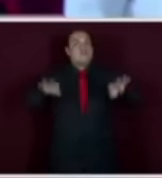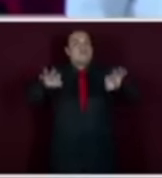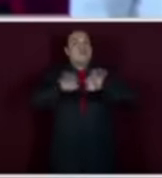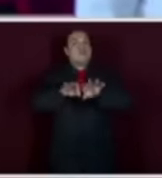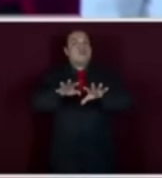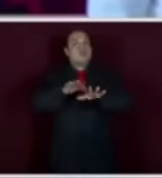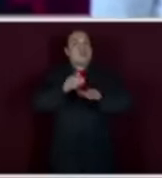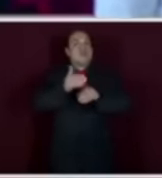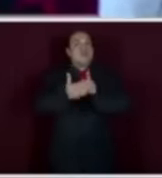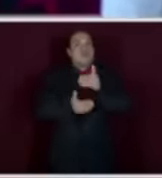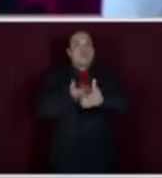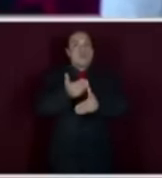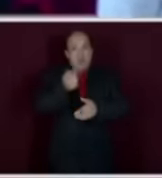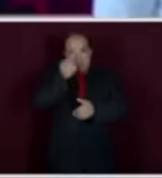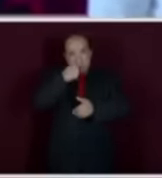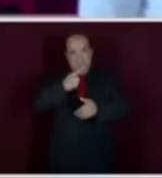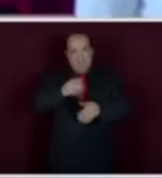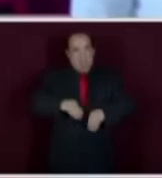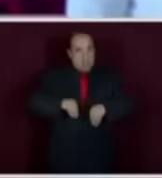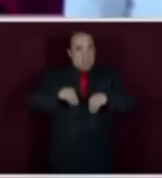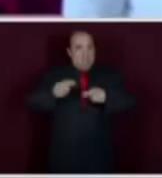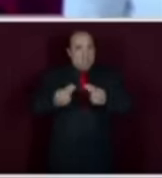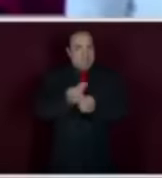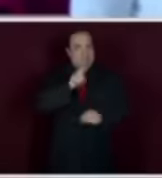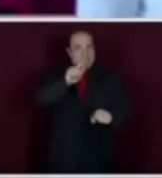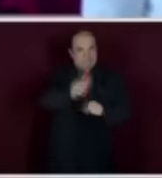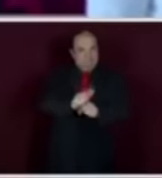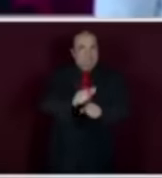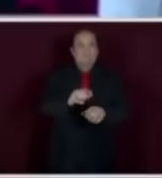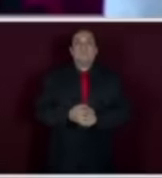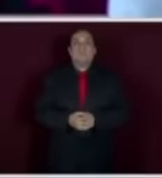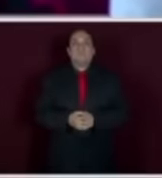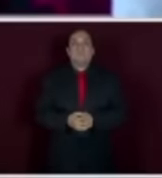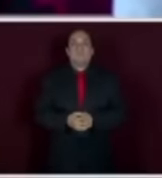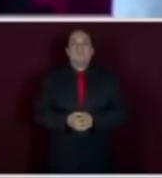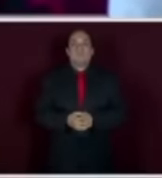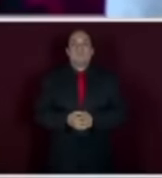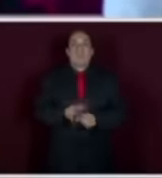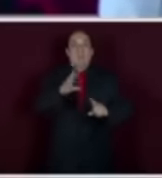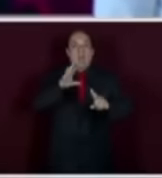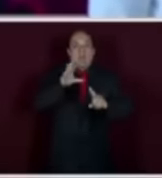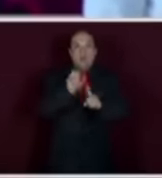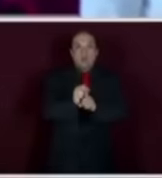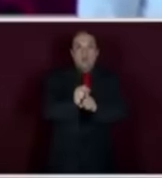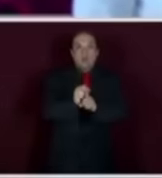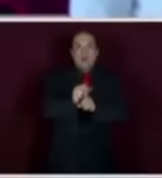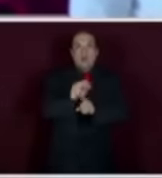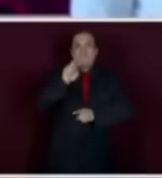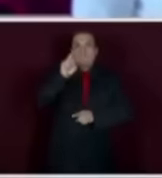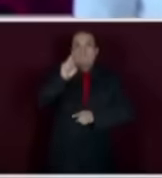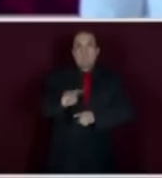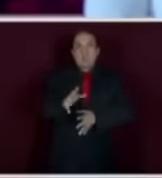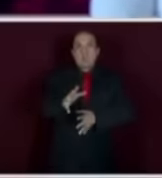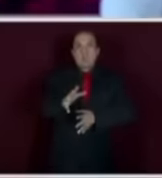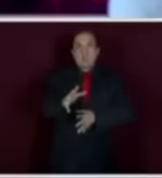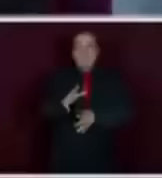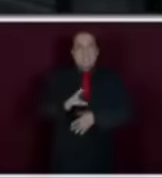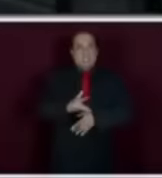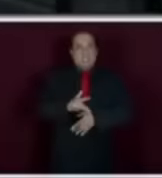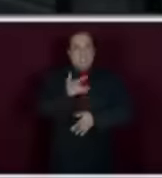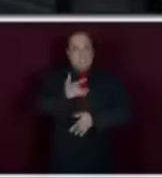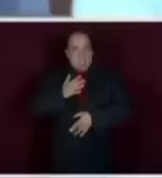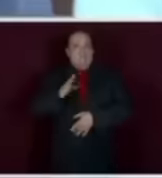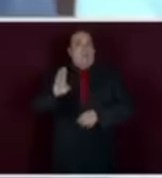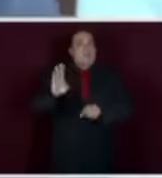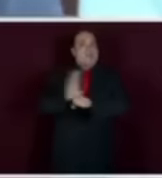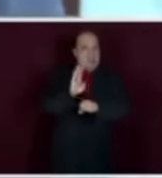fundamental en la vida de la nación, que construya un verdadero estado de bienestar,